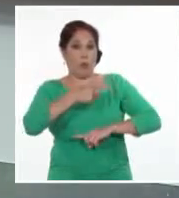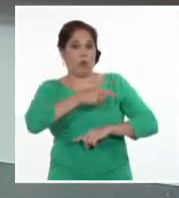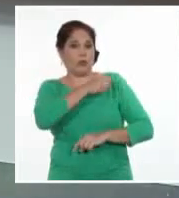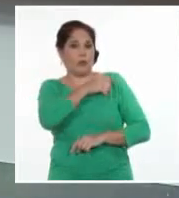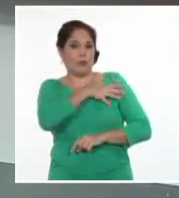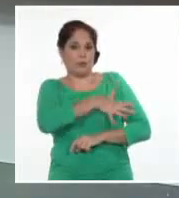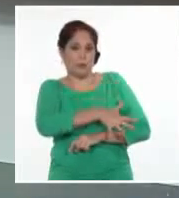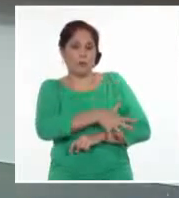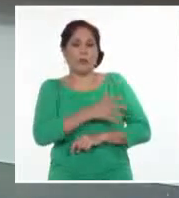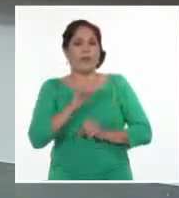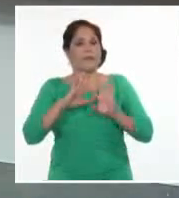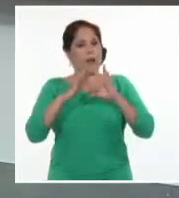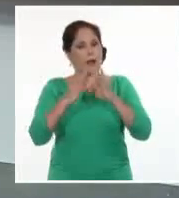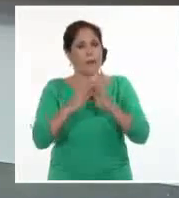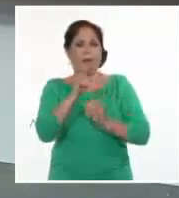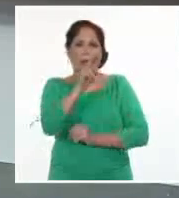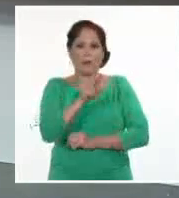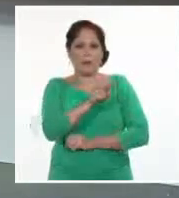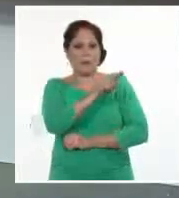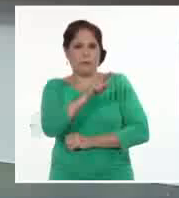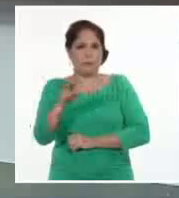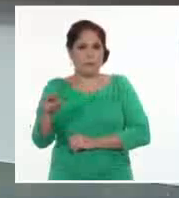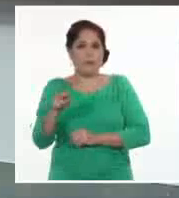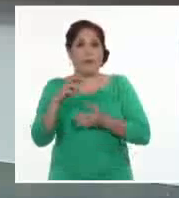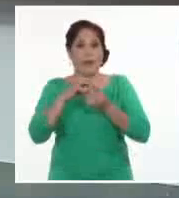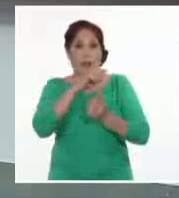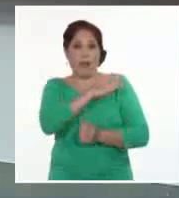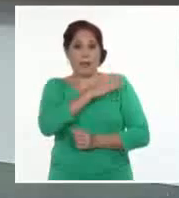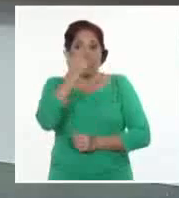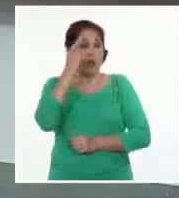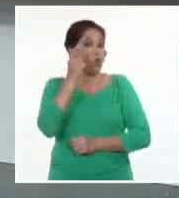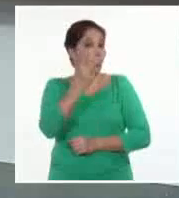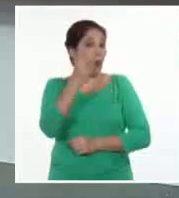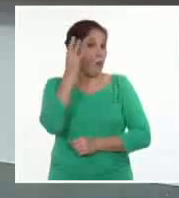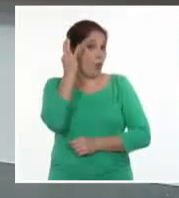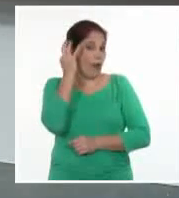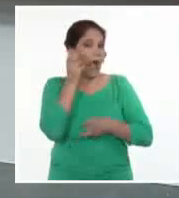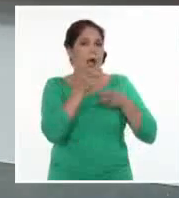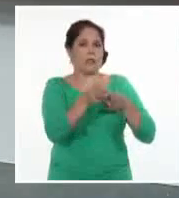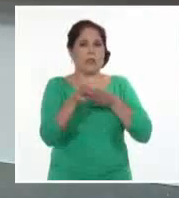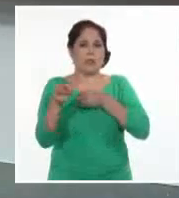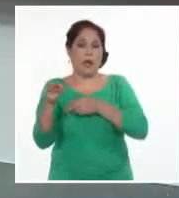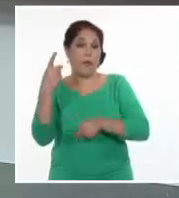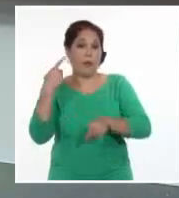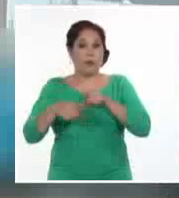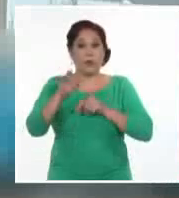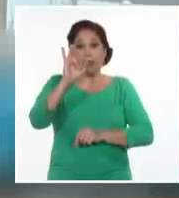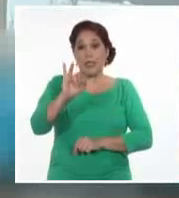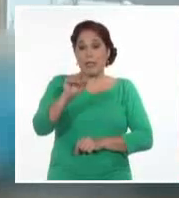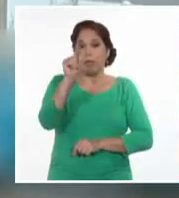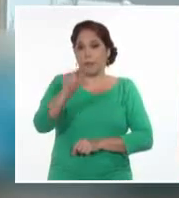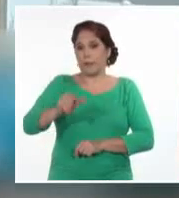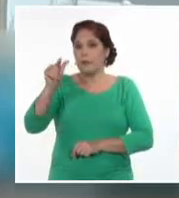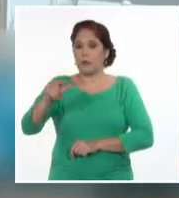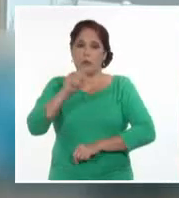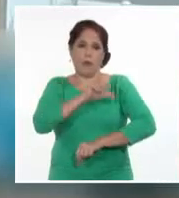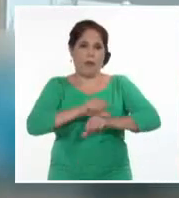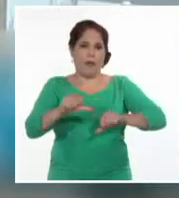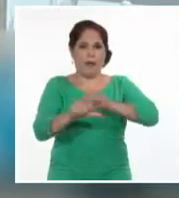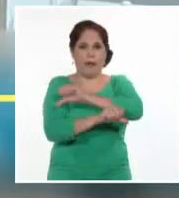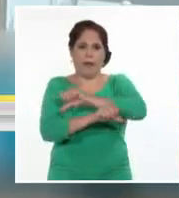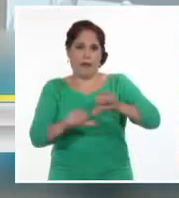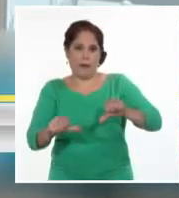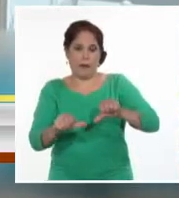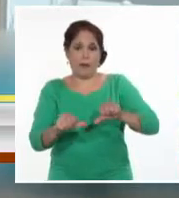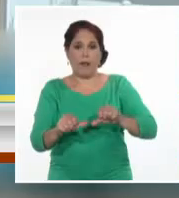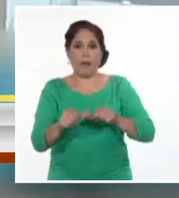Sagrada Familia en la ciudad de Gaza, donde 2 mujeres fueron asesinadas y otros 7 personas resultaron heridas. Durante el rezo